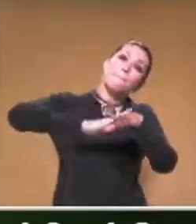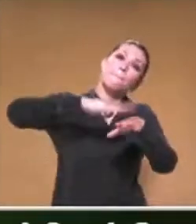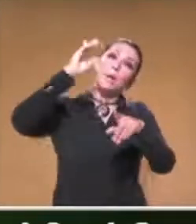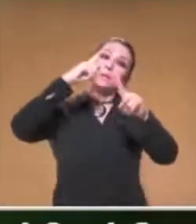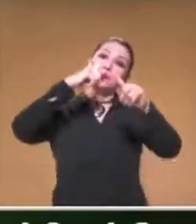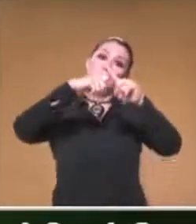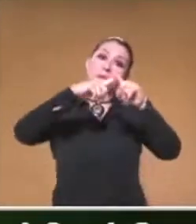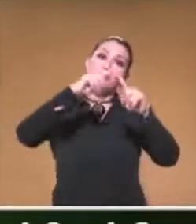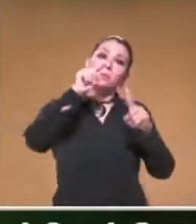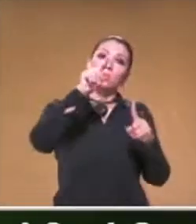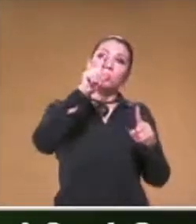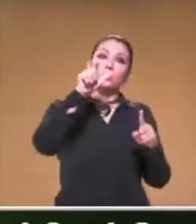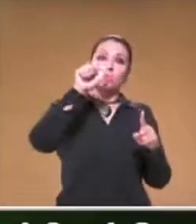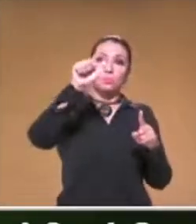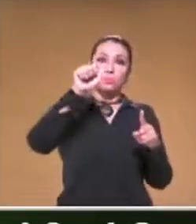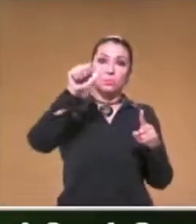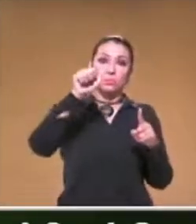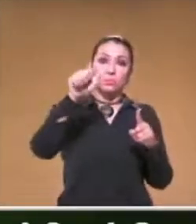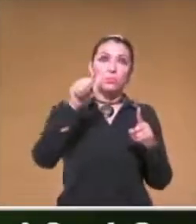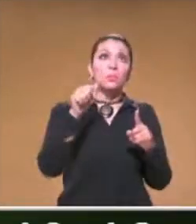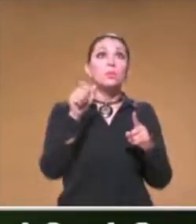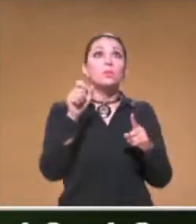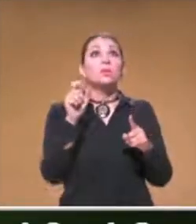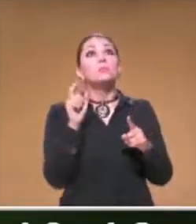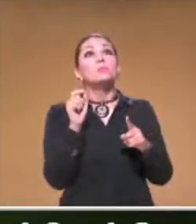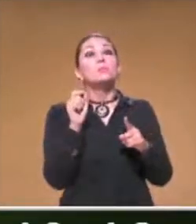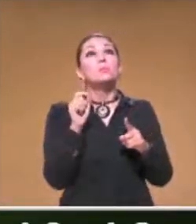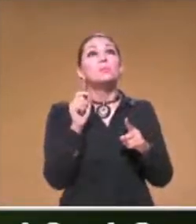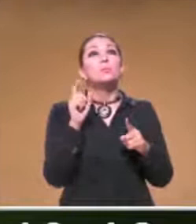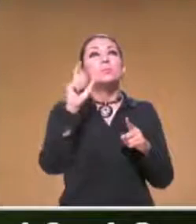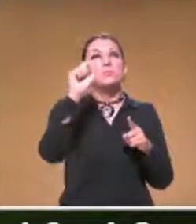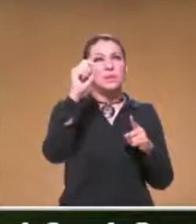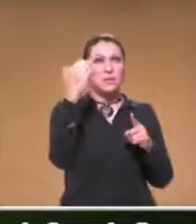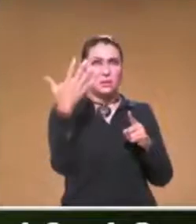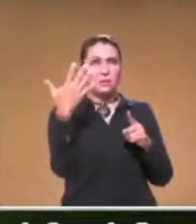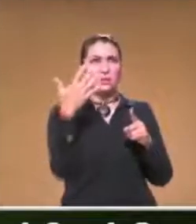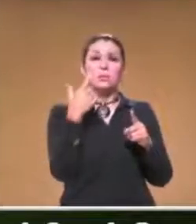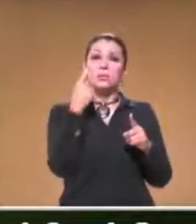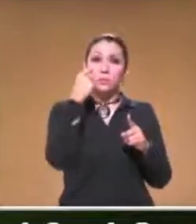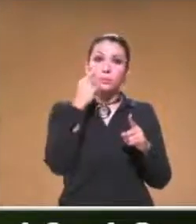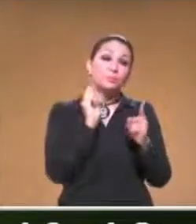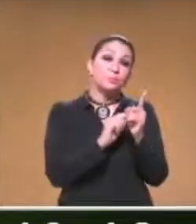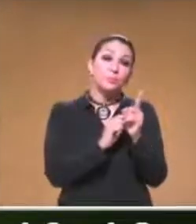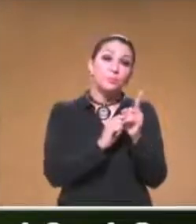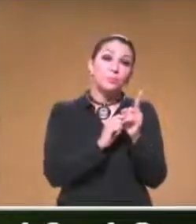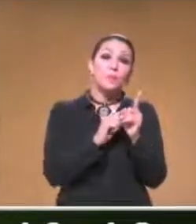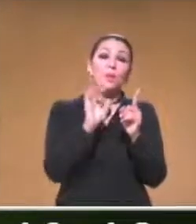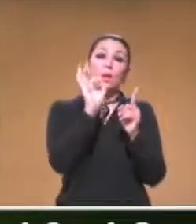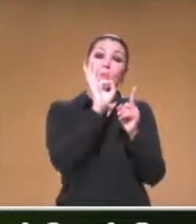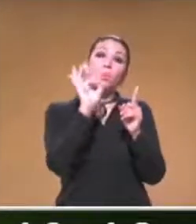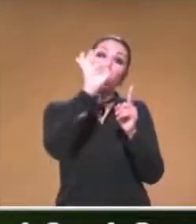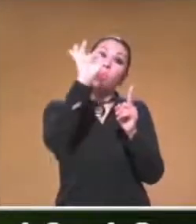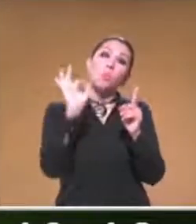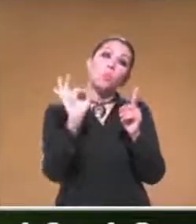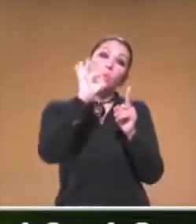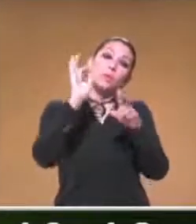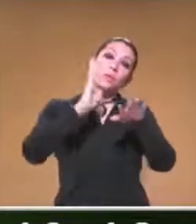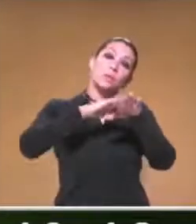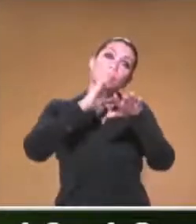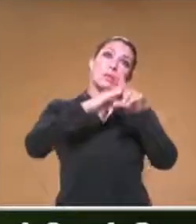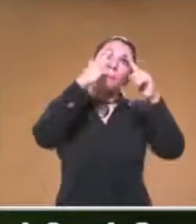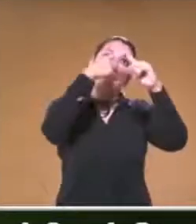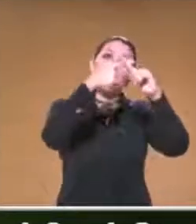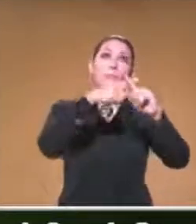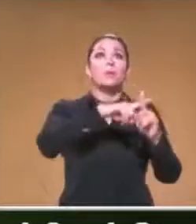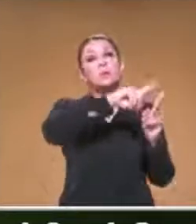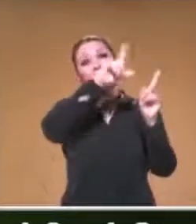multiplicar los 10,190 por 0.25. ¿Por qué por 0.25? Porque ese sería el porcentaje. Bien, después